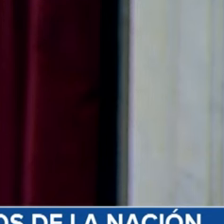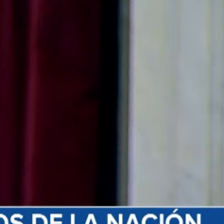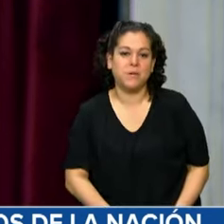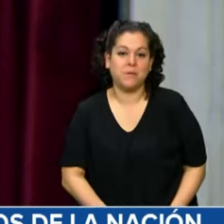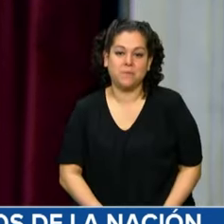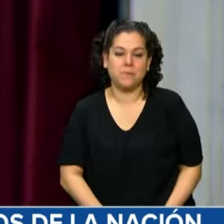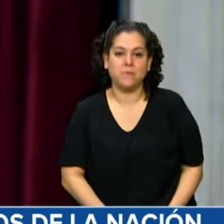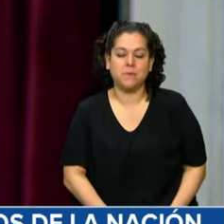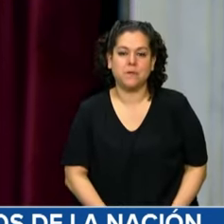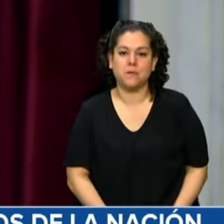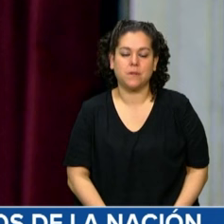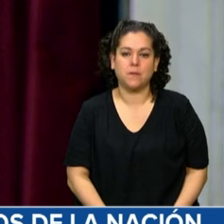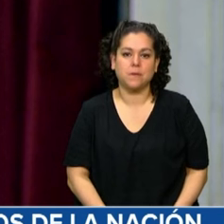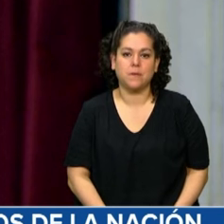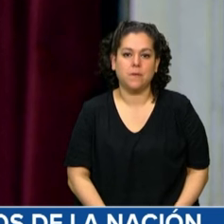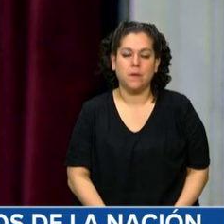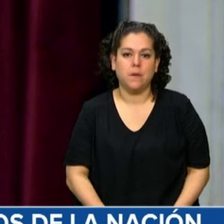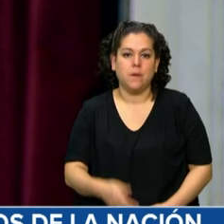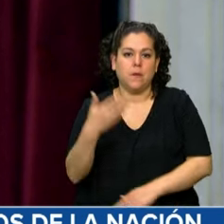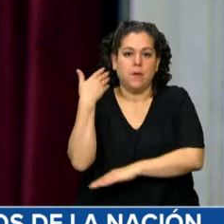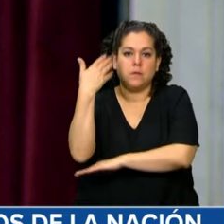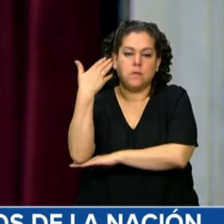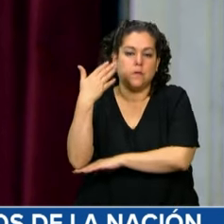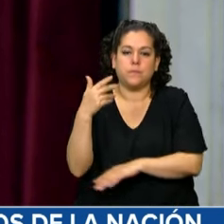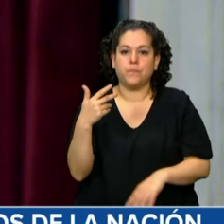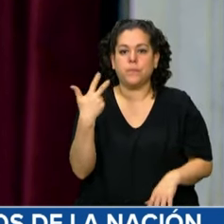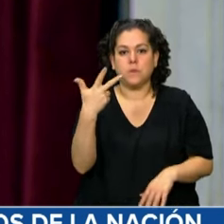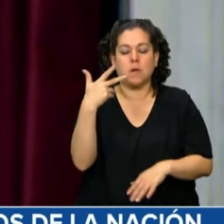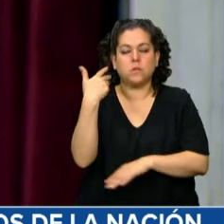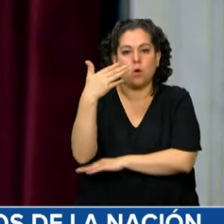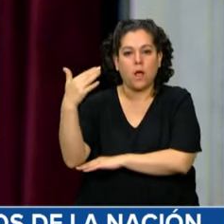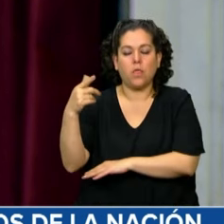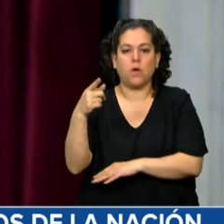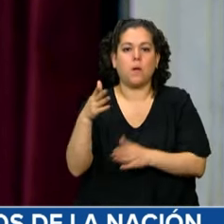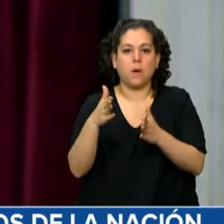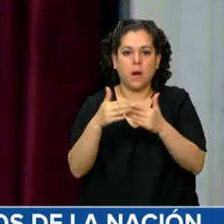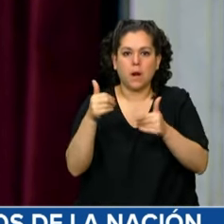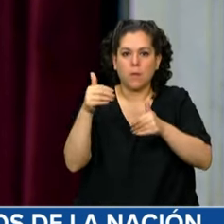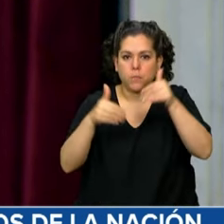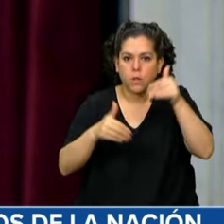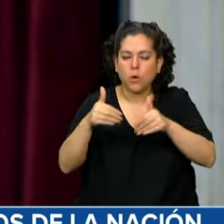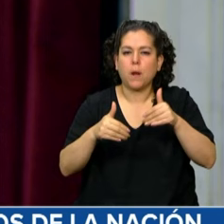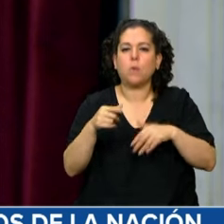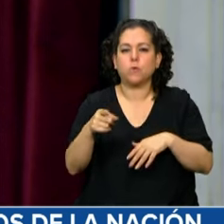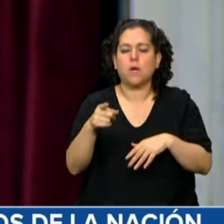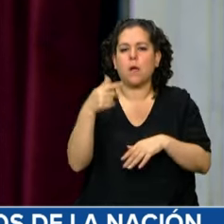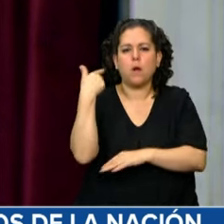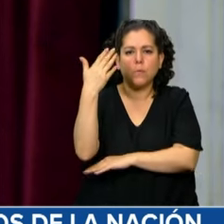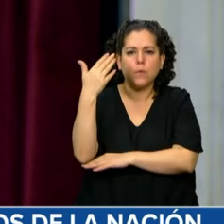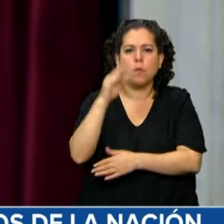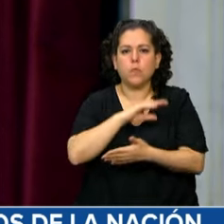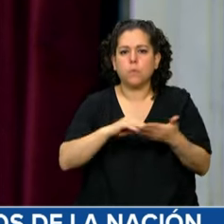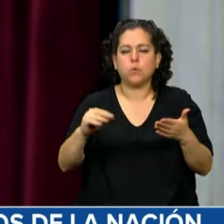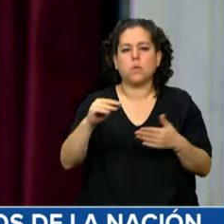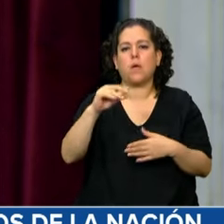vayan logando así podemos eh votar rápidamente el tema en uso de la palabra la diputada